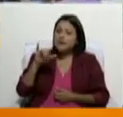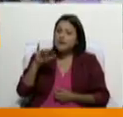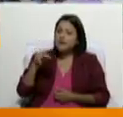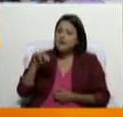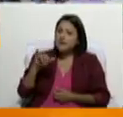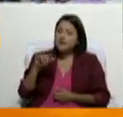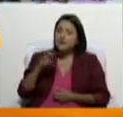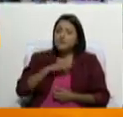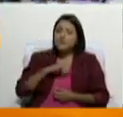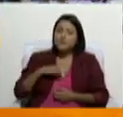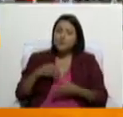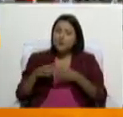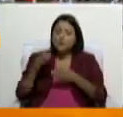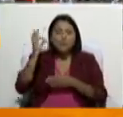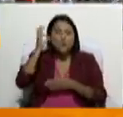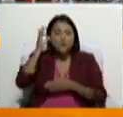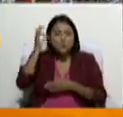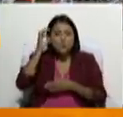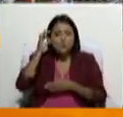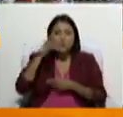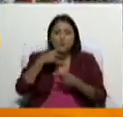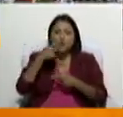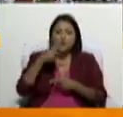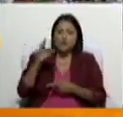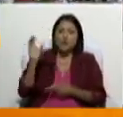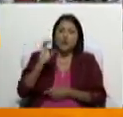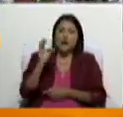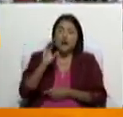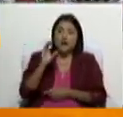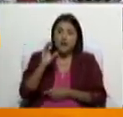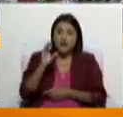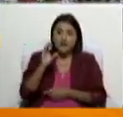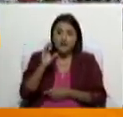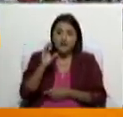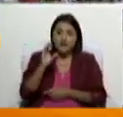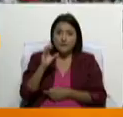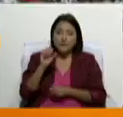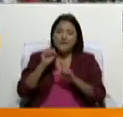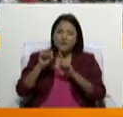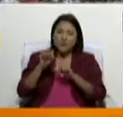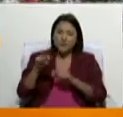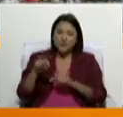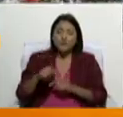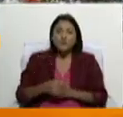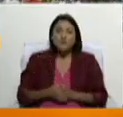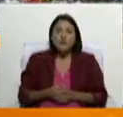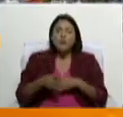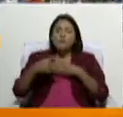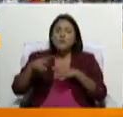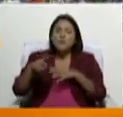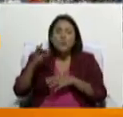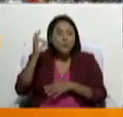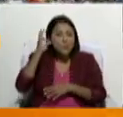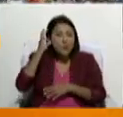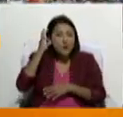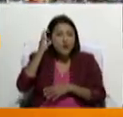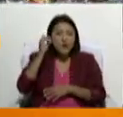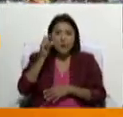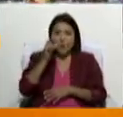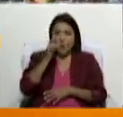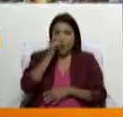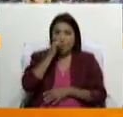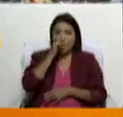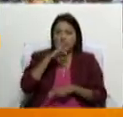del Consejo Político del PSUV Caracas, y me encuentro hoy marchando en favor de los hombres,